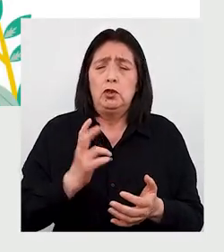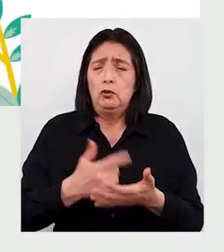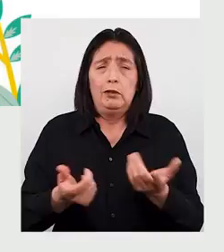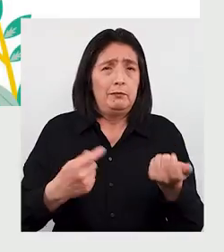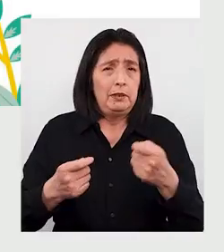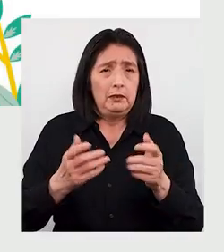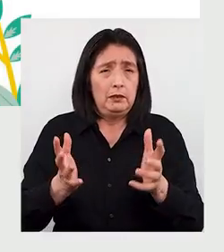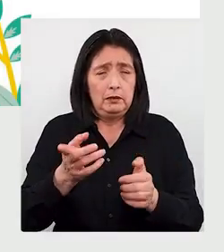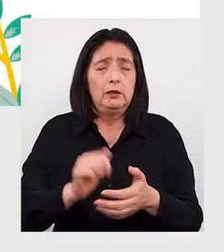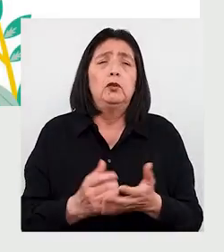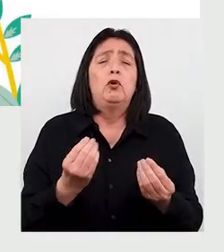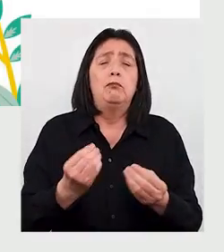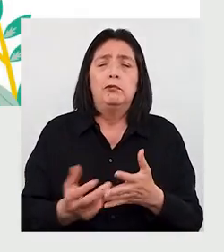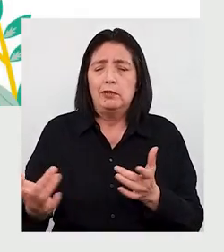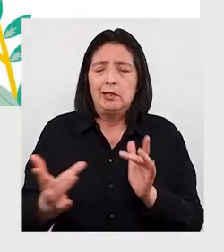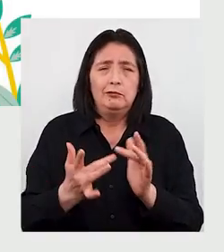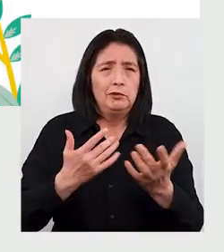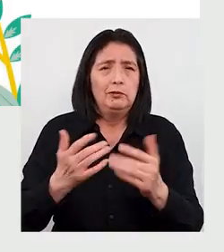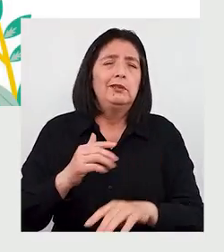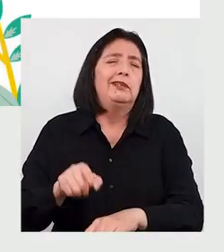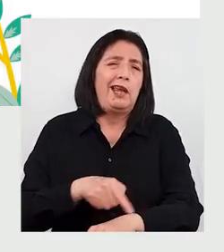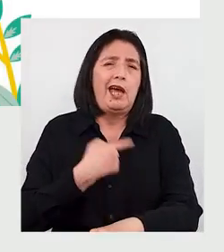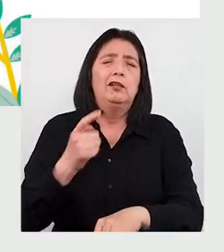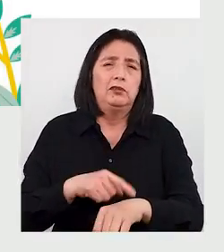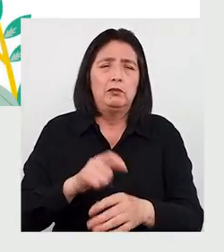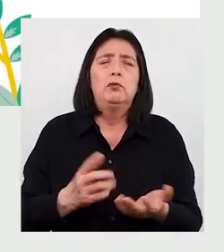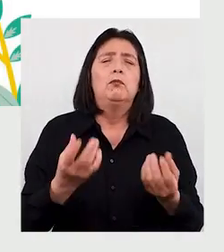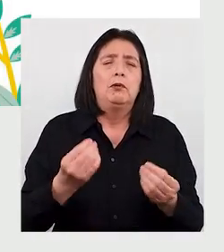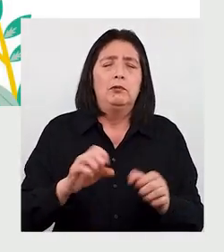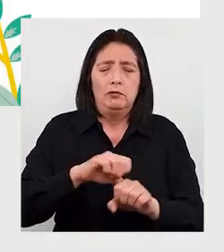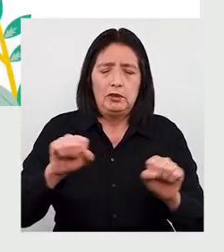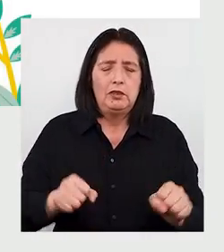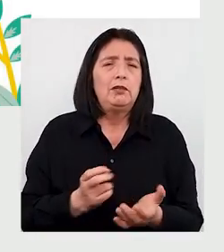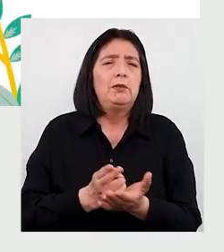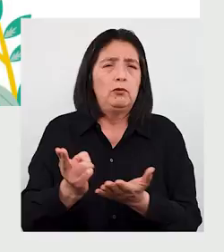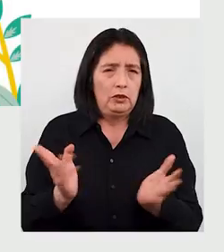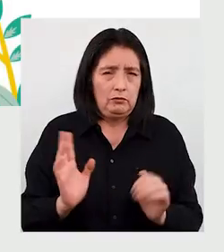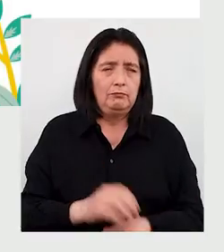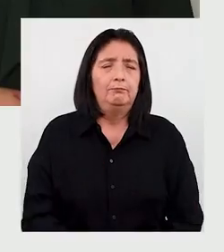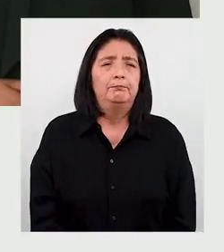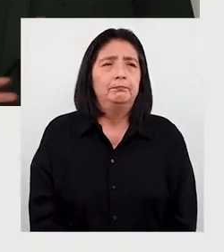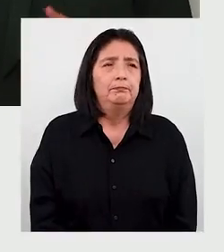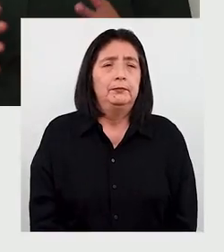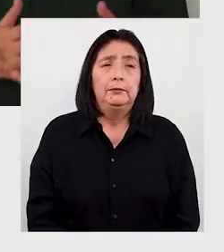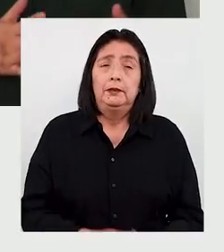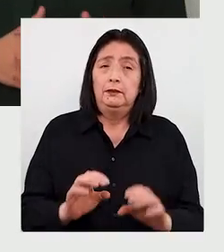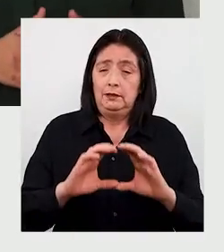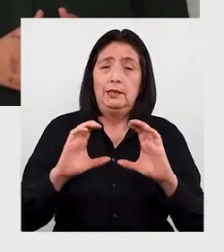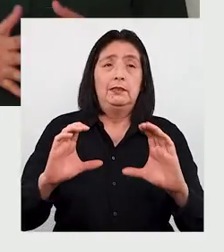nuestros clientes, a través de una relación a largo plazo, todo bajo un sistema transparente.